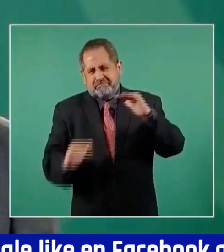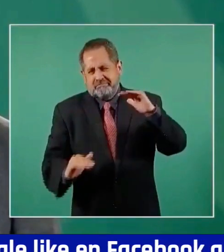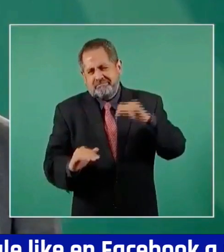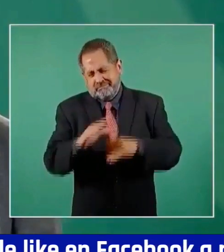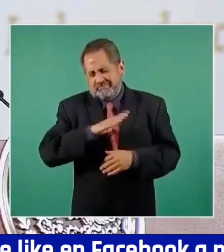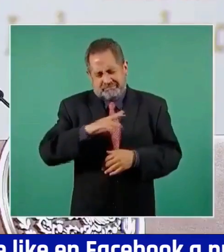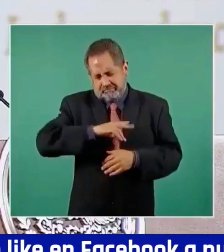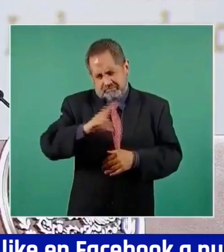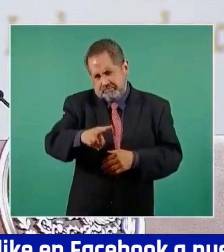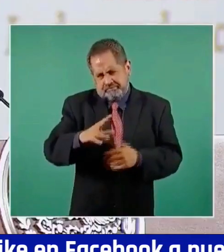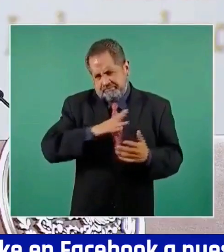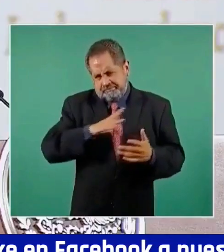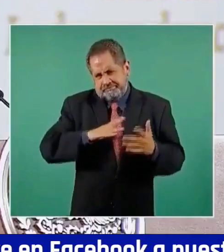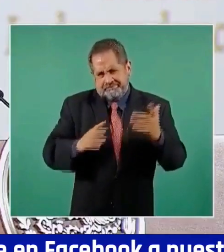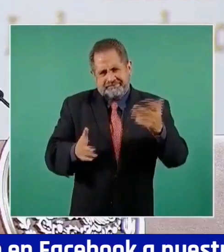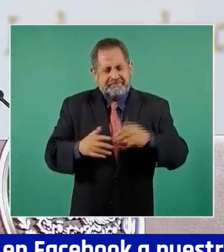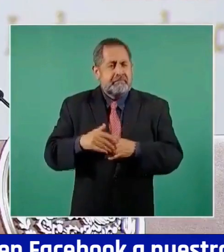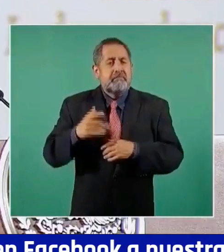país,